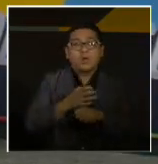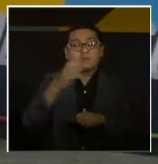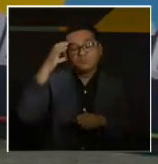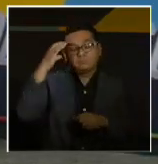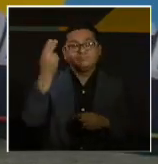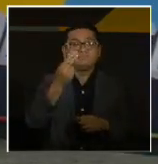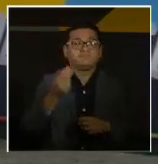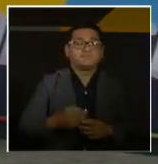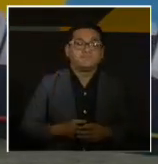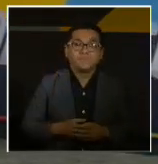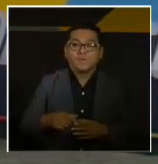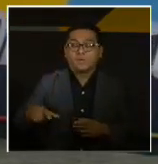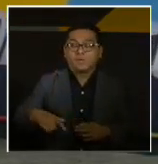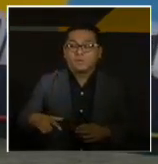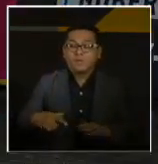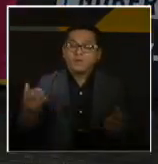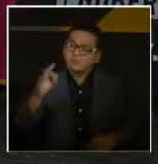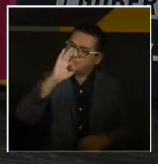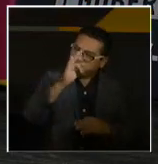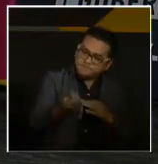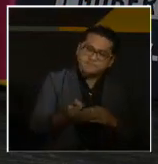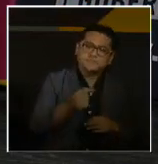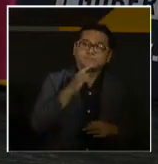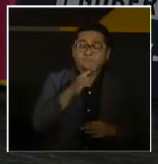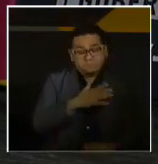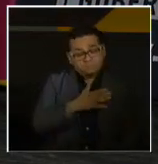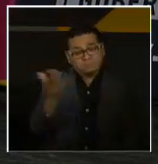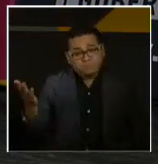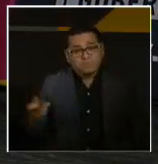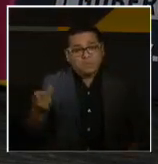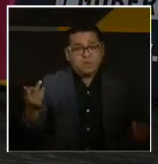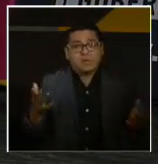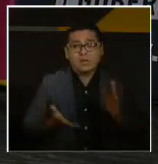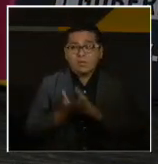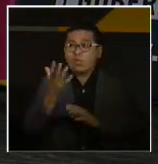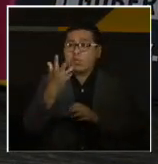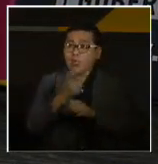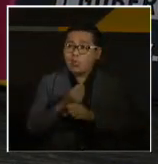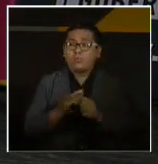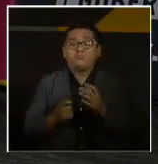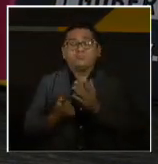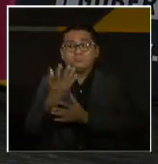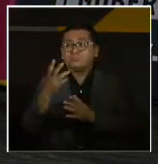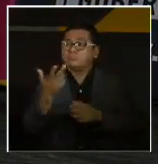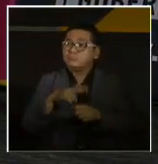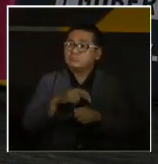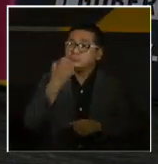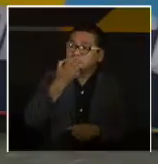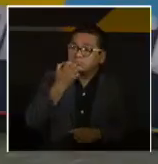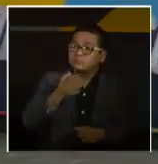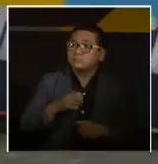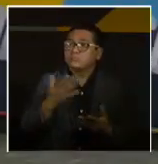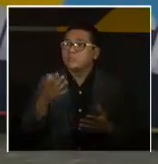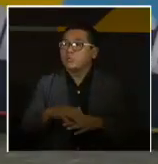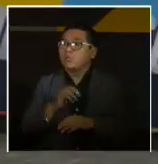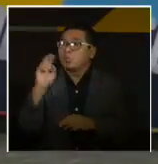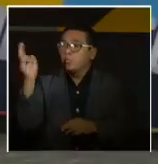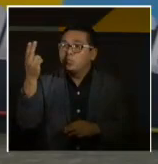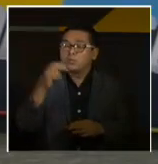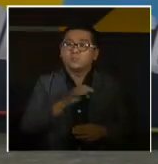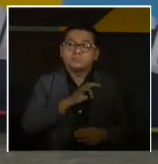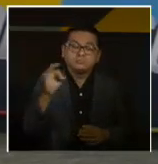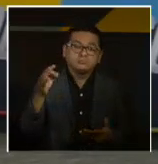lo que necesitamos. El gobierno tiene que aceptarlo y decir, bueno, vamos a construir hospitales, vamos a construir escuelas, vamos a construir